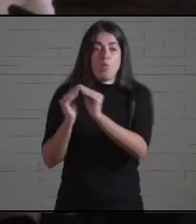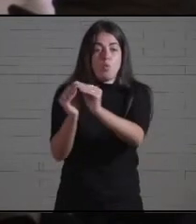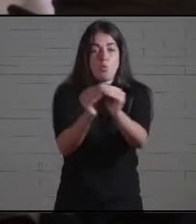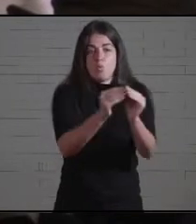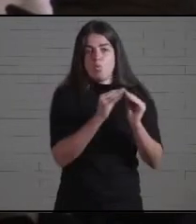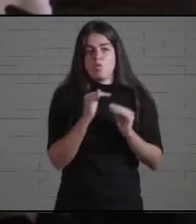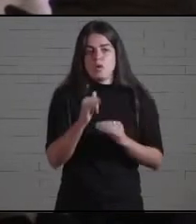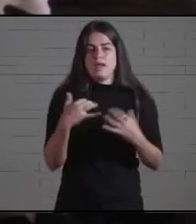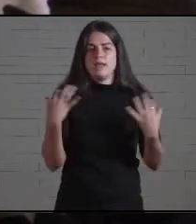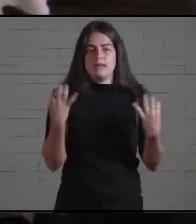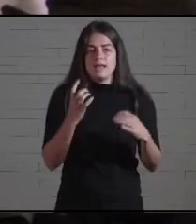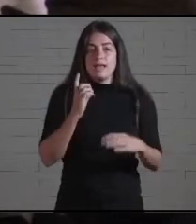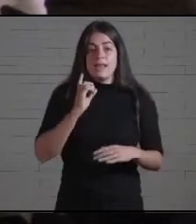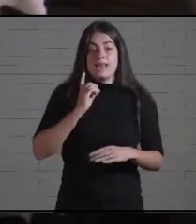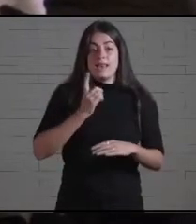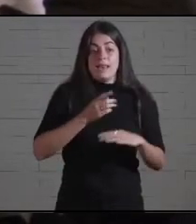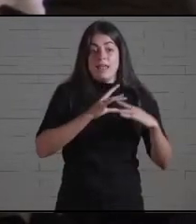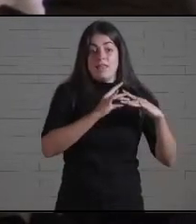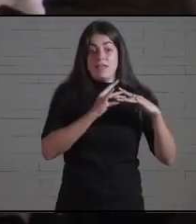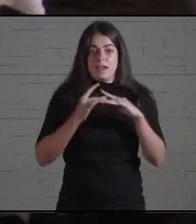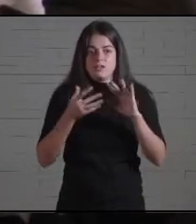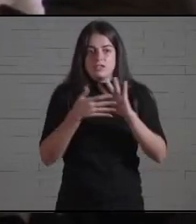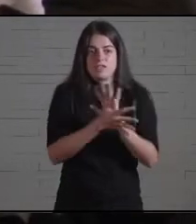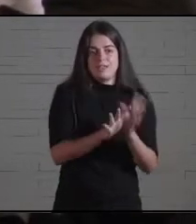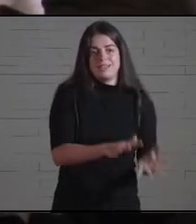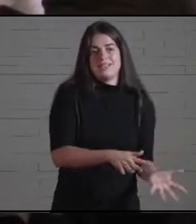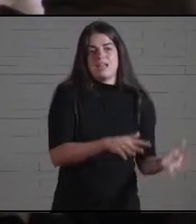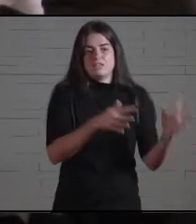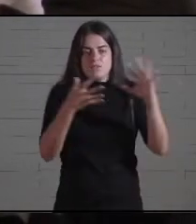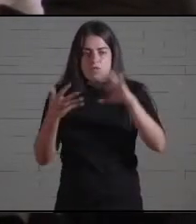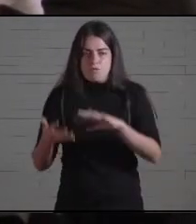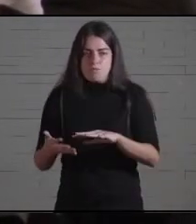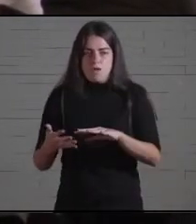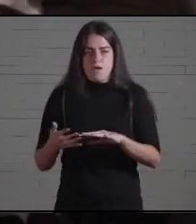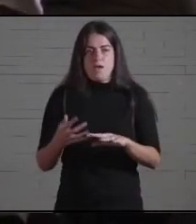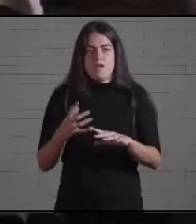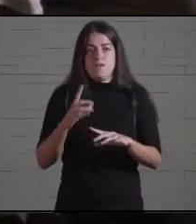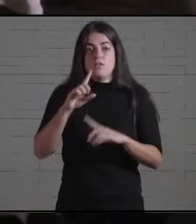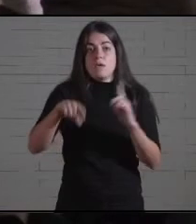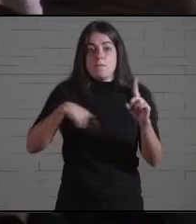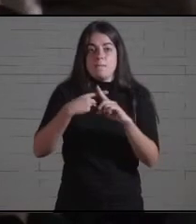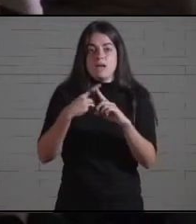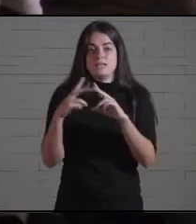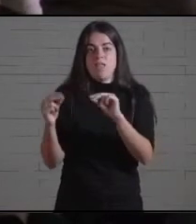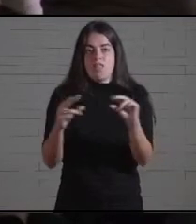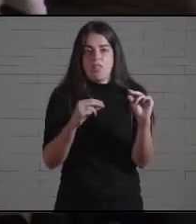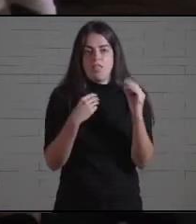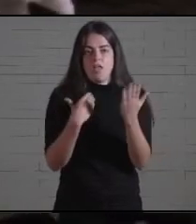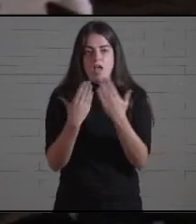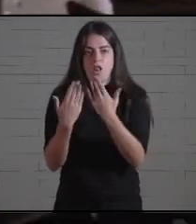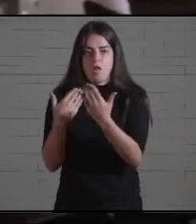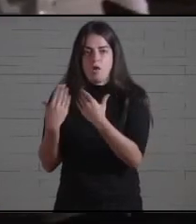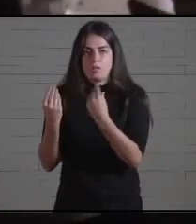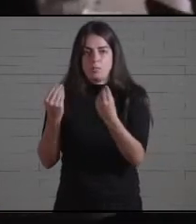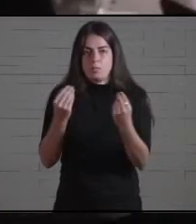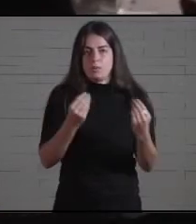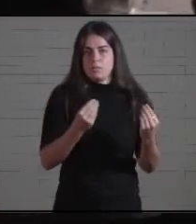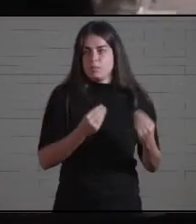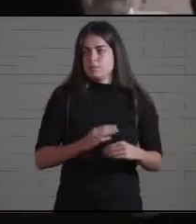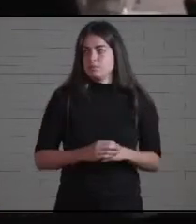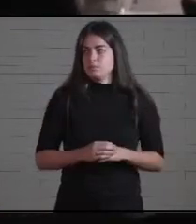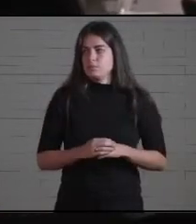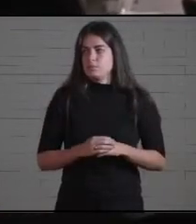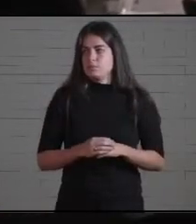el liderazgo tiene que ser transformador, querer innovar y dialogante. Pues ahí había empresas con